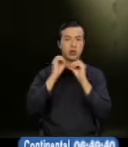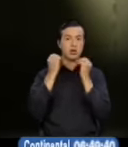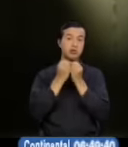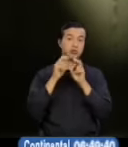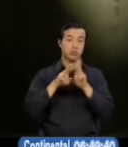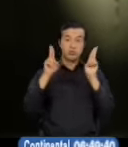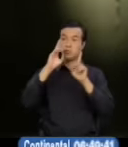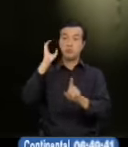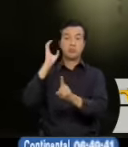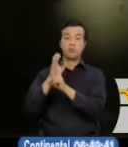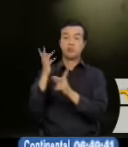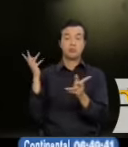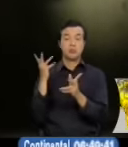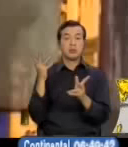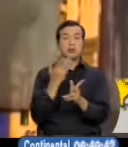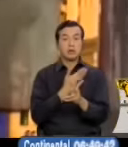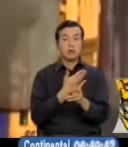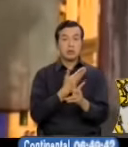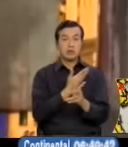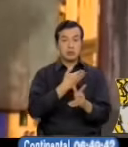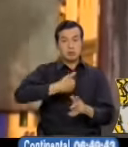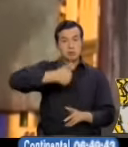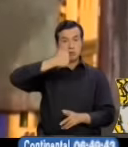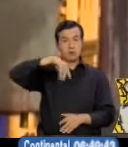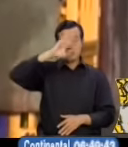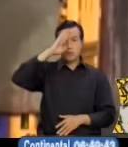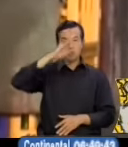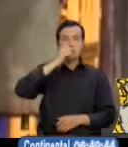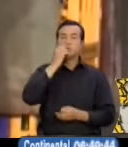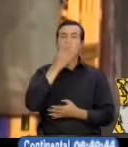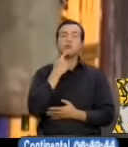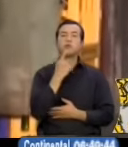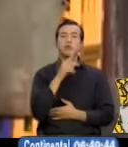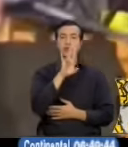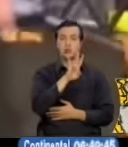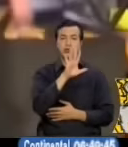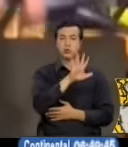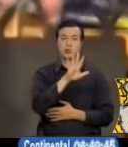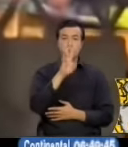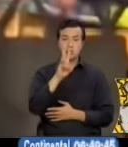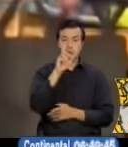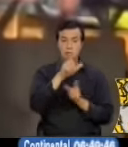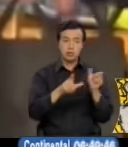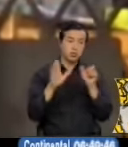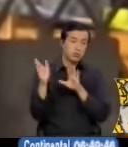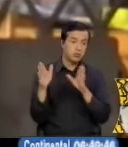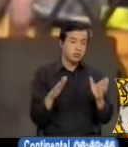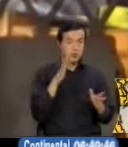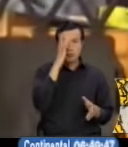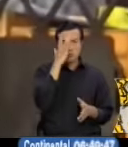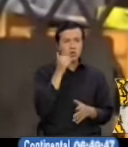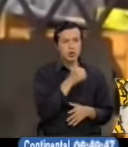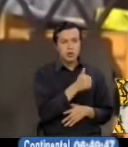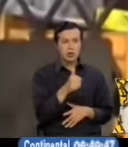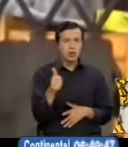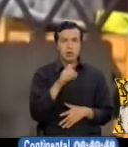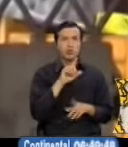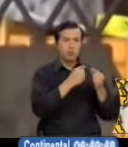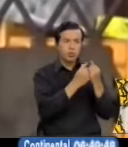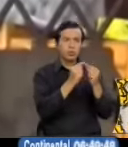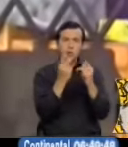como la ONU. El jefe de la policía filipina dijo ante el Senado que 756 de las muertes se produjeron en